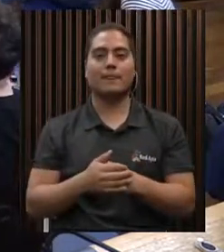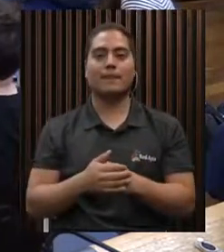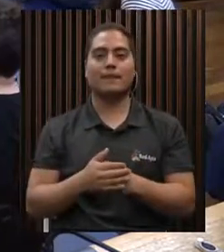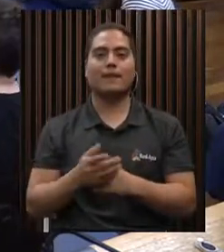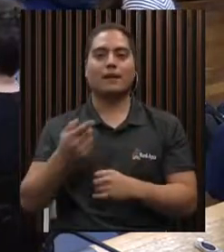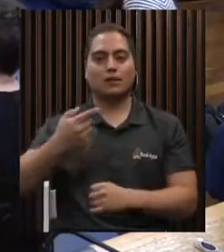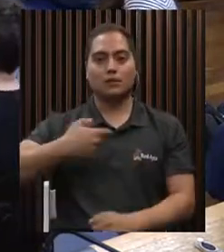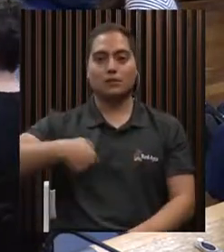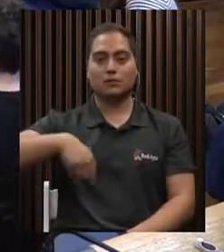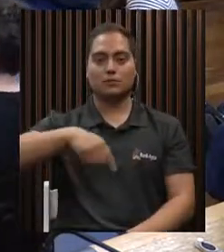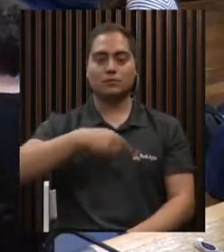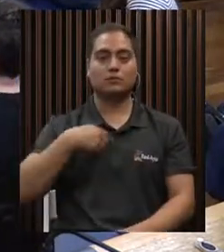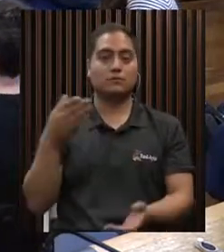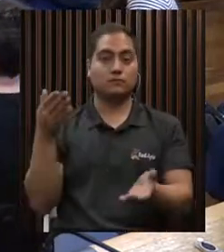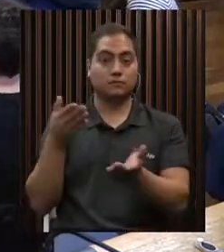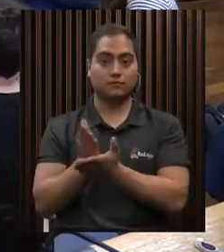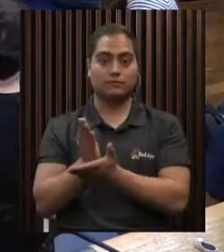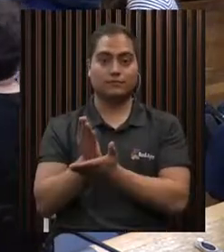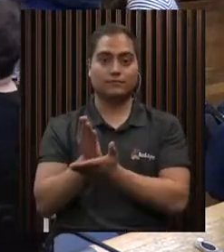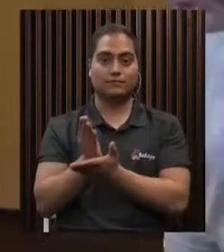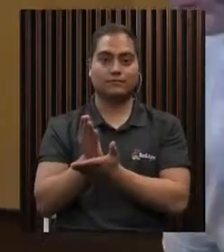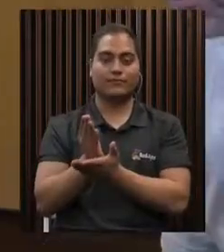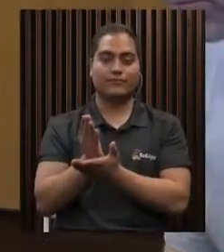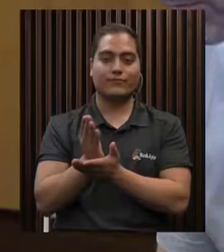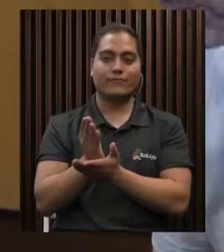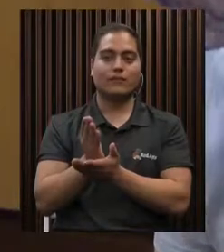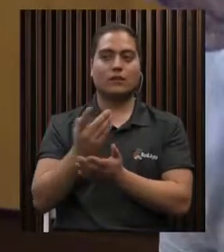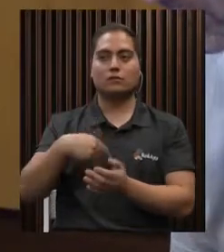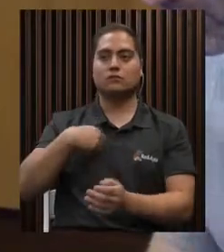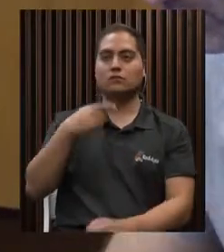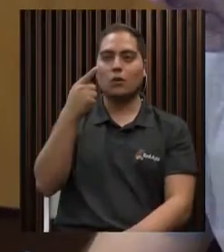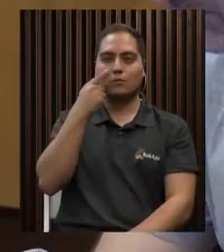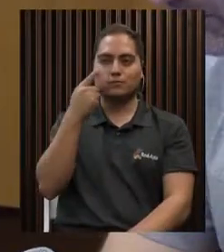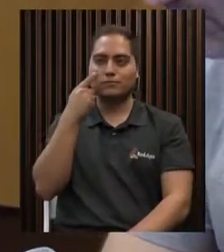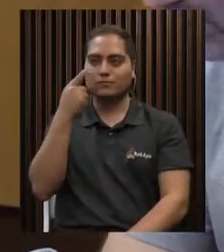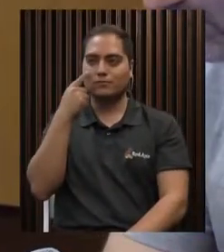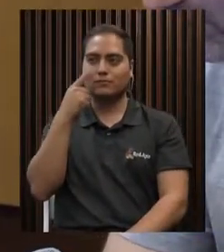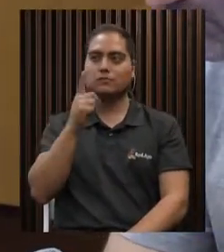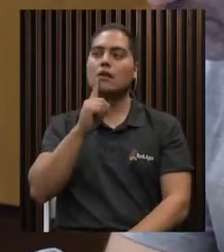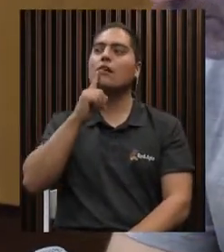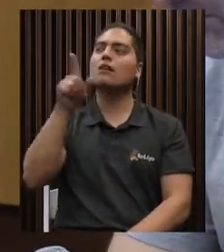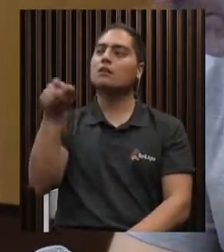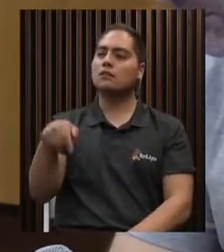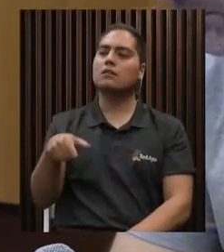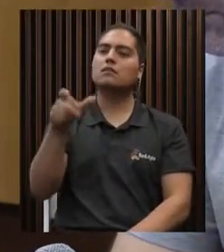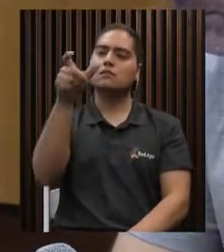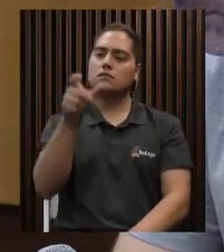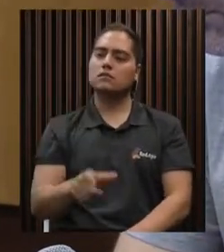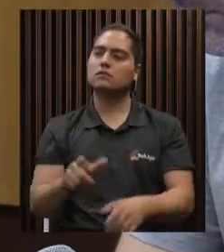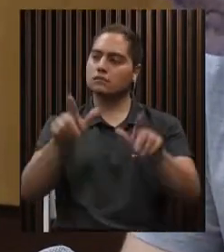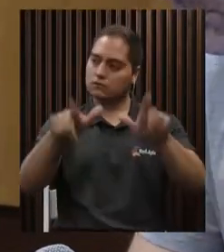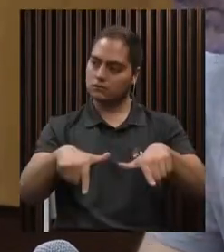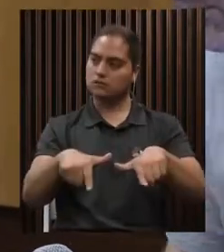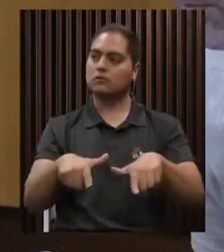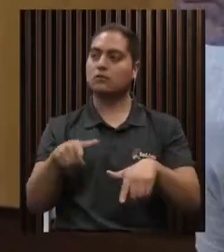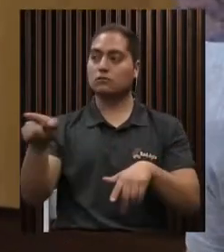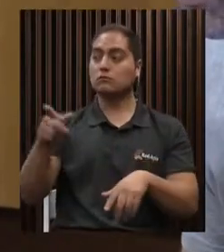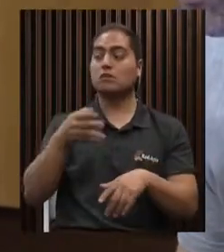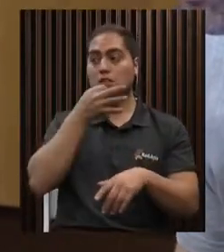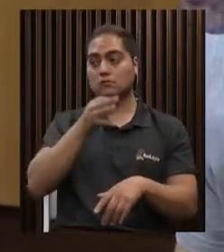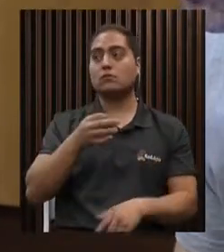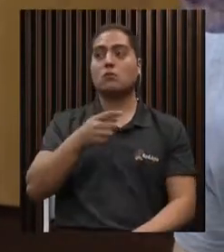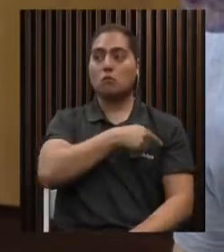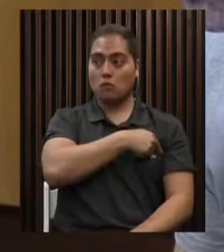a comenzar a conocernos, saber quién está en la sala. Si pudiesen decir su nombre.